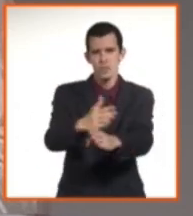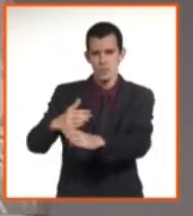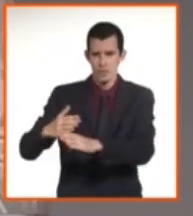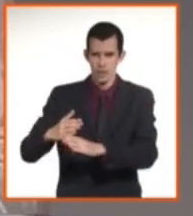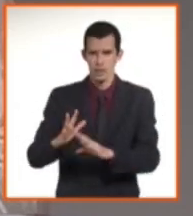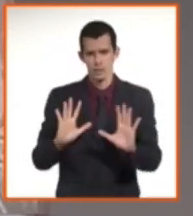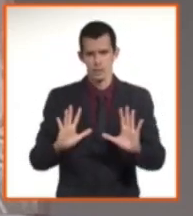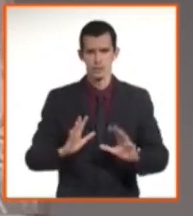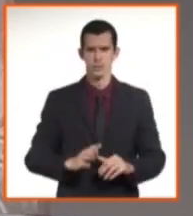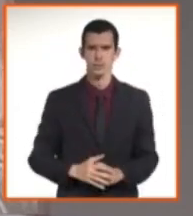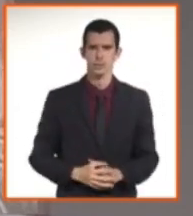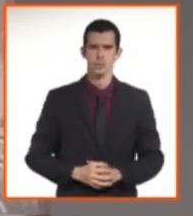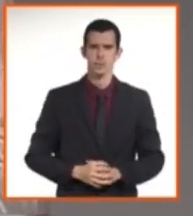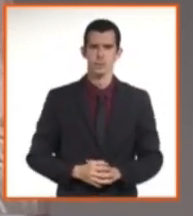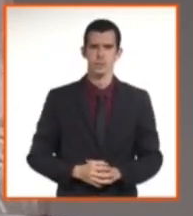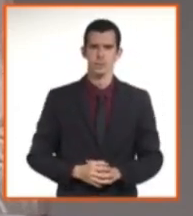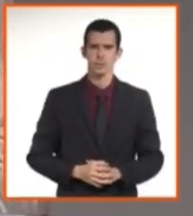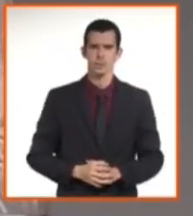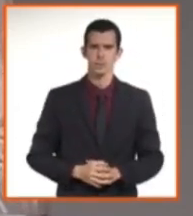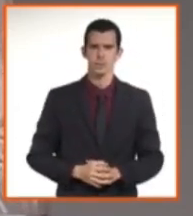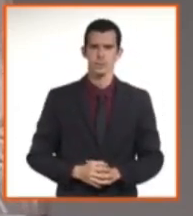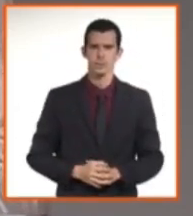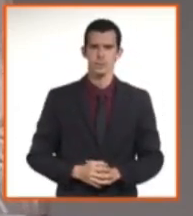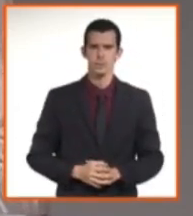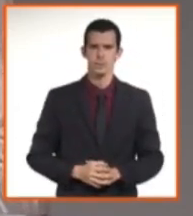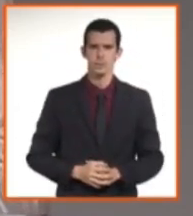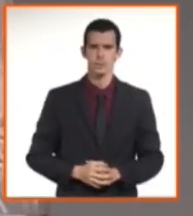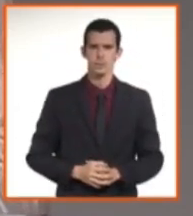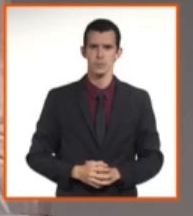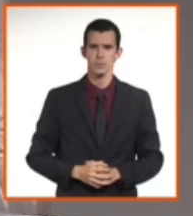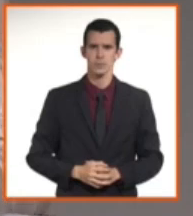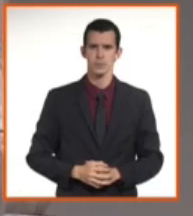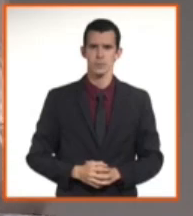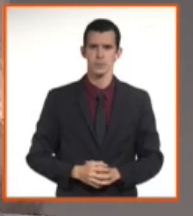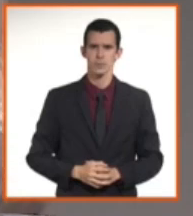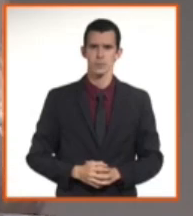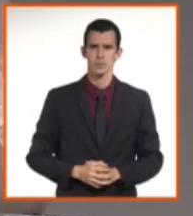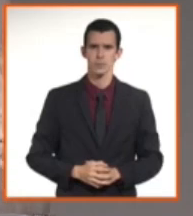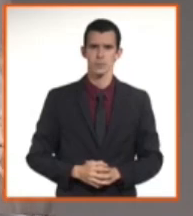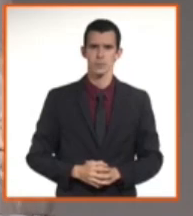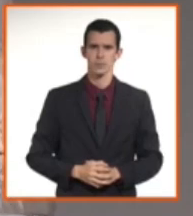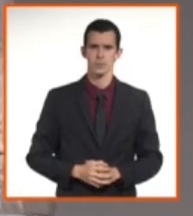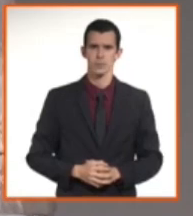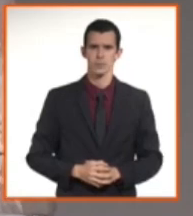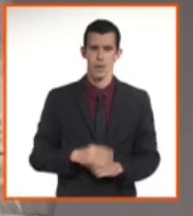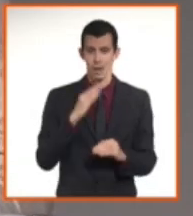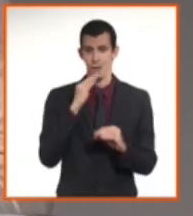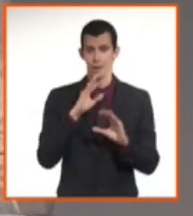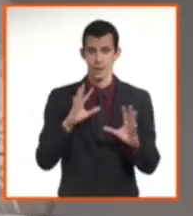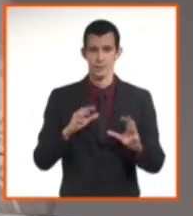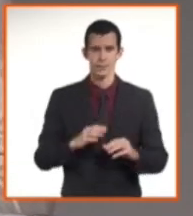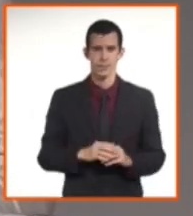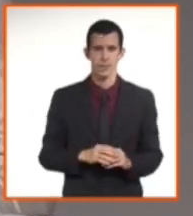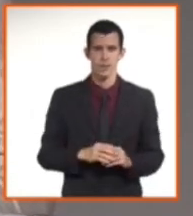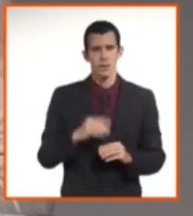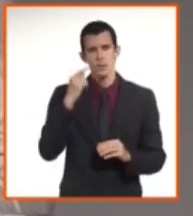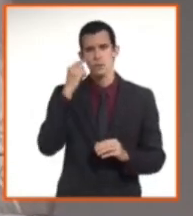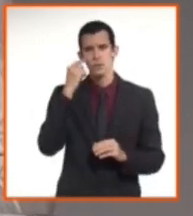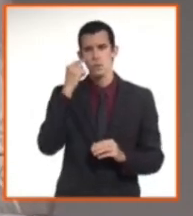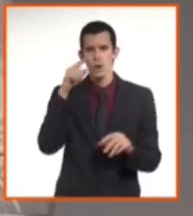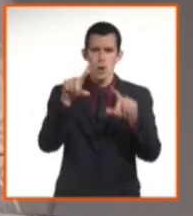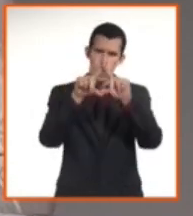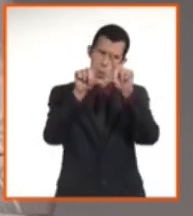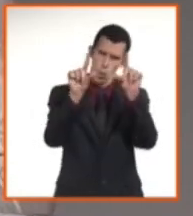en funcionamiento. Ahora, ¿qué pasa? El sistema es una cosa que va cambiando. Digamos, en esta misma época del